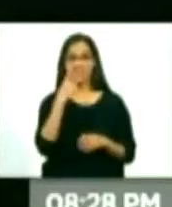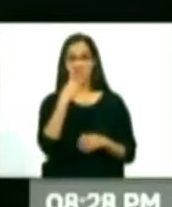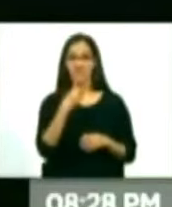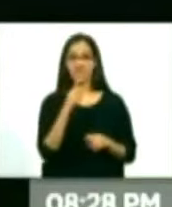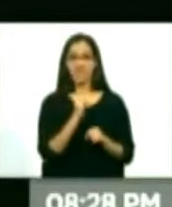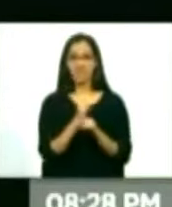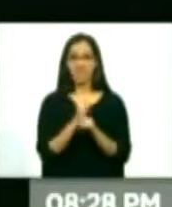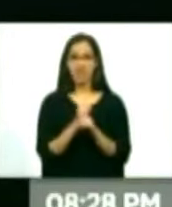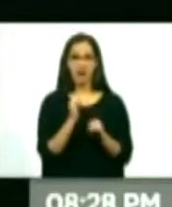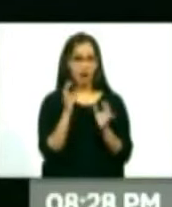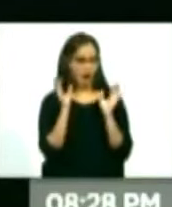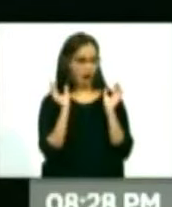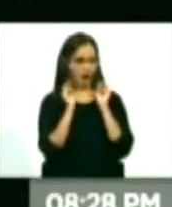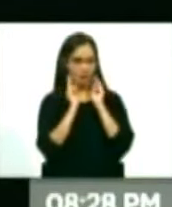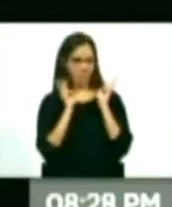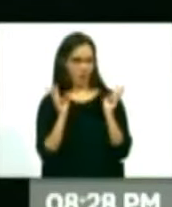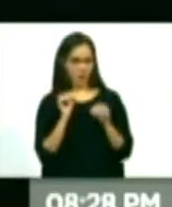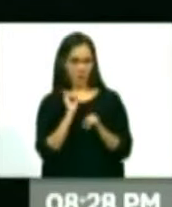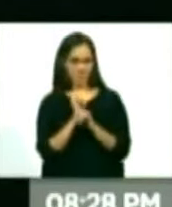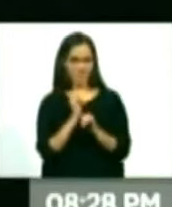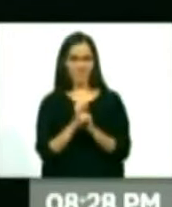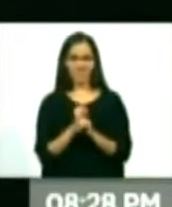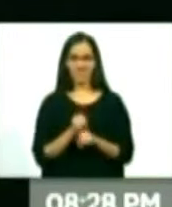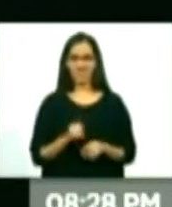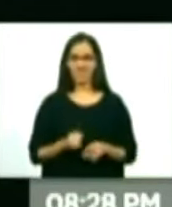internet. ¿Internet? ¿Ah?